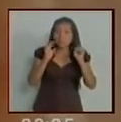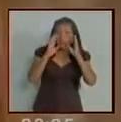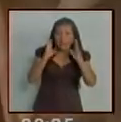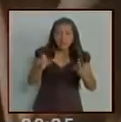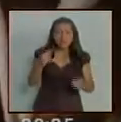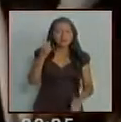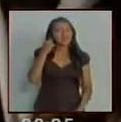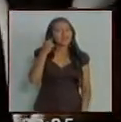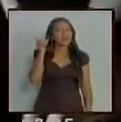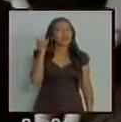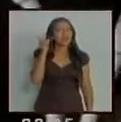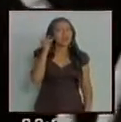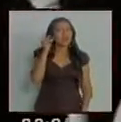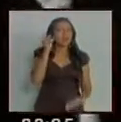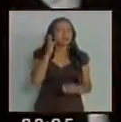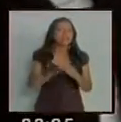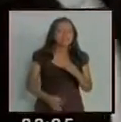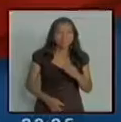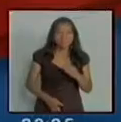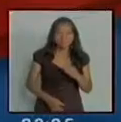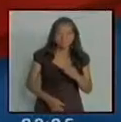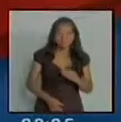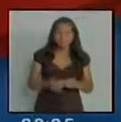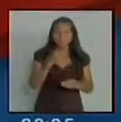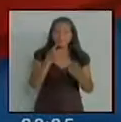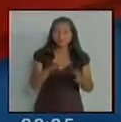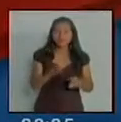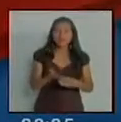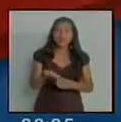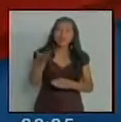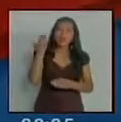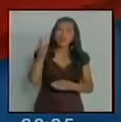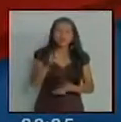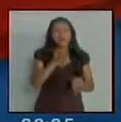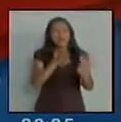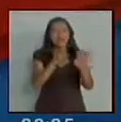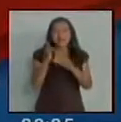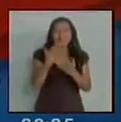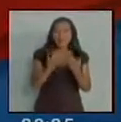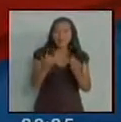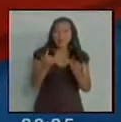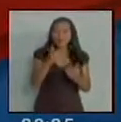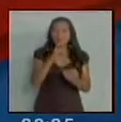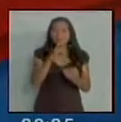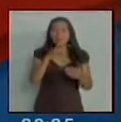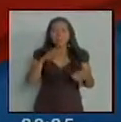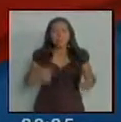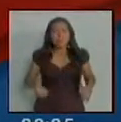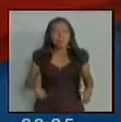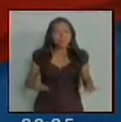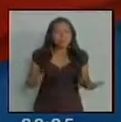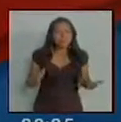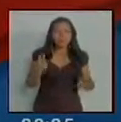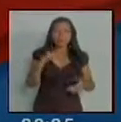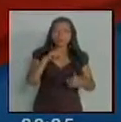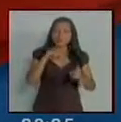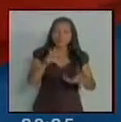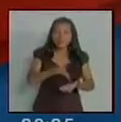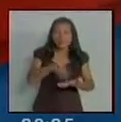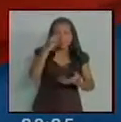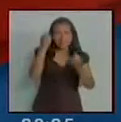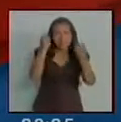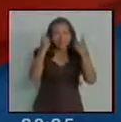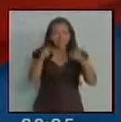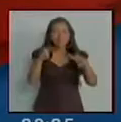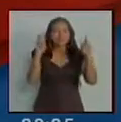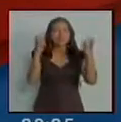de que está perdiendo la audición, ¿no? Así es, doctor. Antes hablaba mucho, ahora se ha callado, ¿no? De pronto, o sea, necesitamos informarnos un poco más acerca de lo